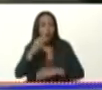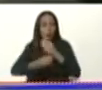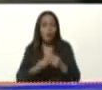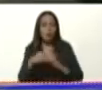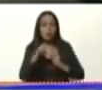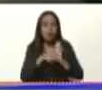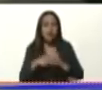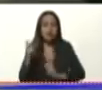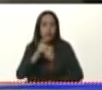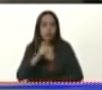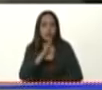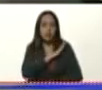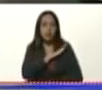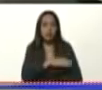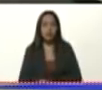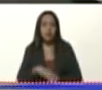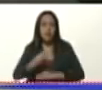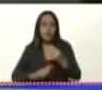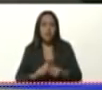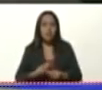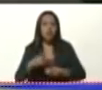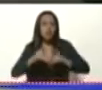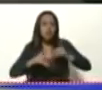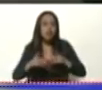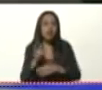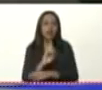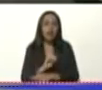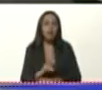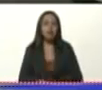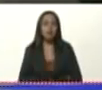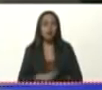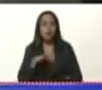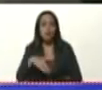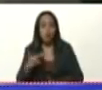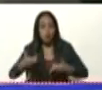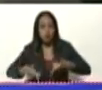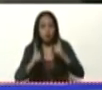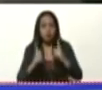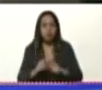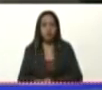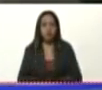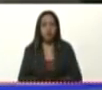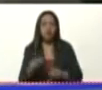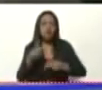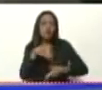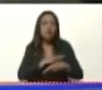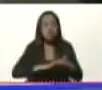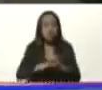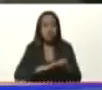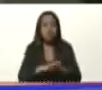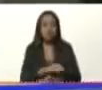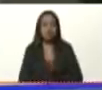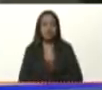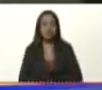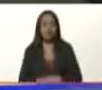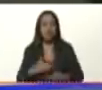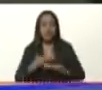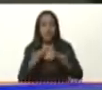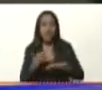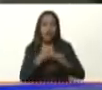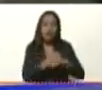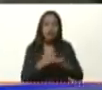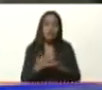qué necesidades tiene, hacer un diagnóstico rápido, inmediato, que nos permita a nosotros avanzar en la solución y dar el cumplimiento